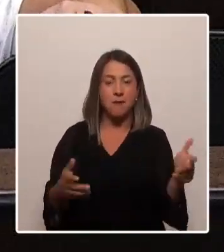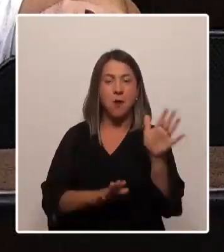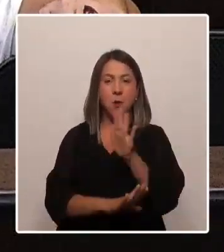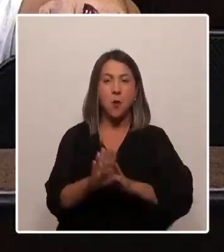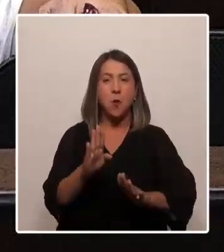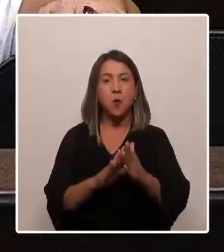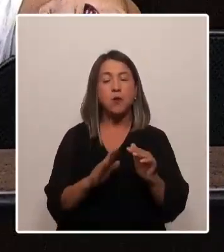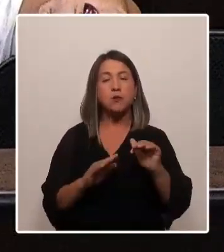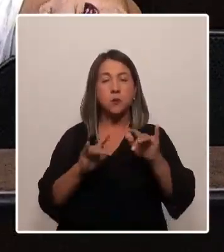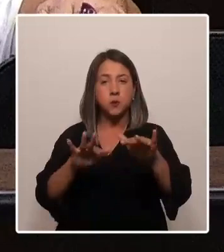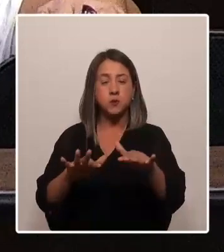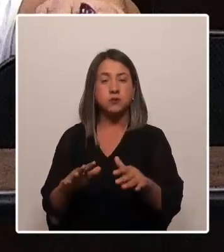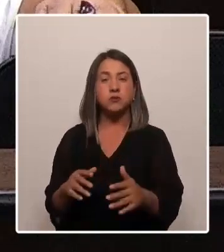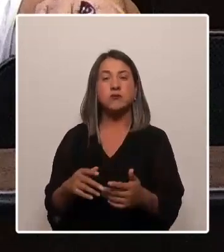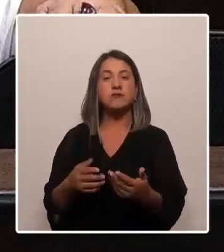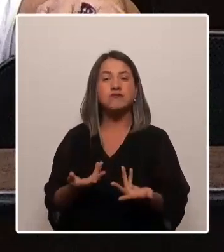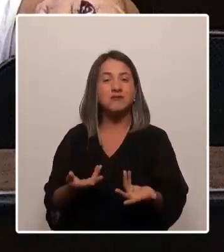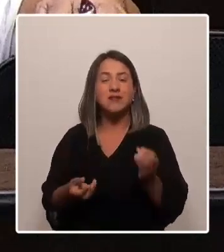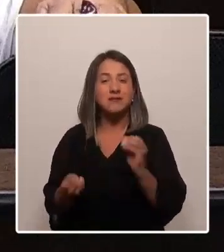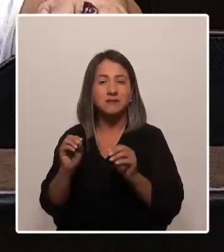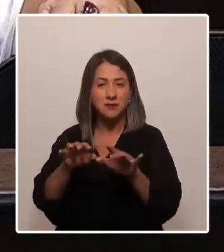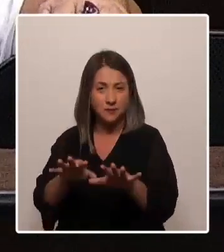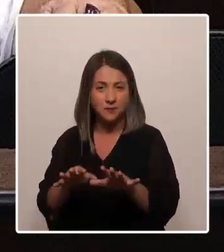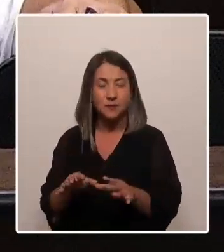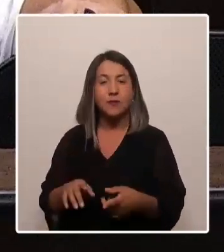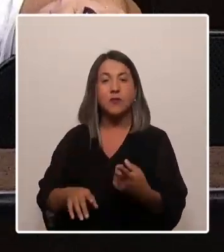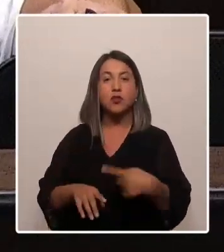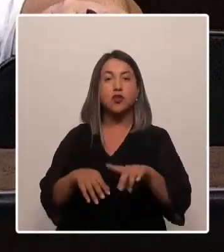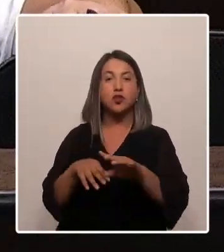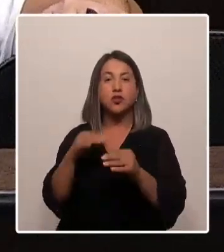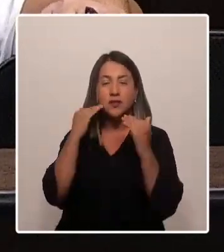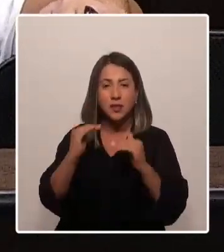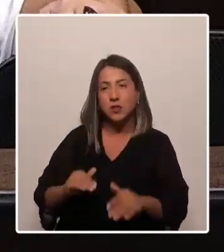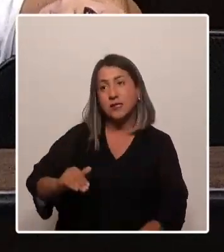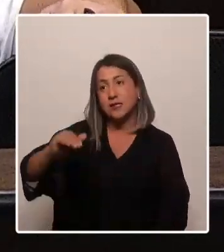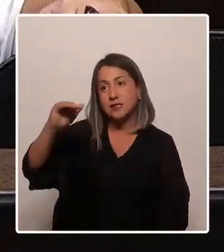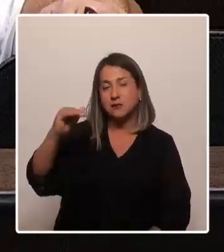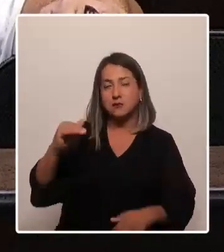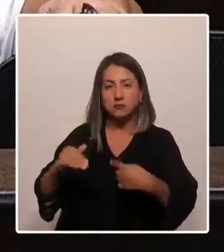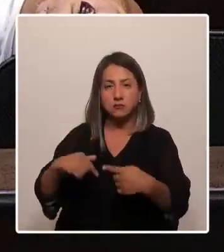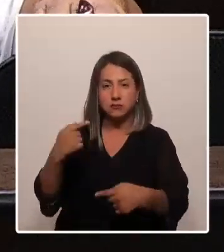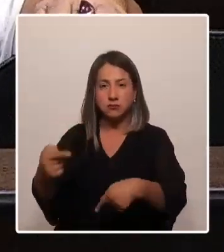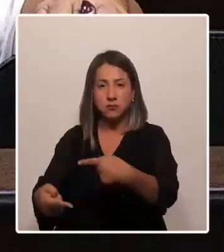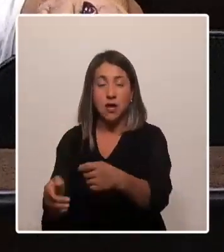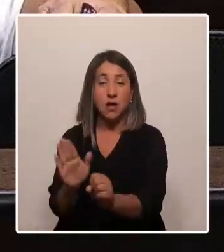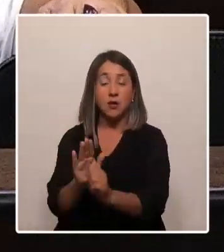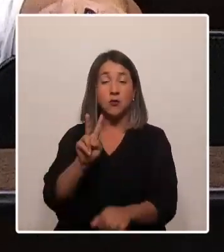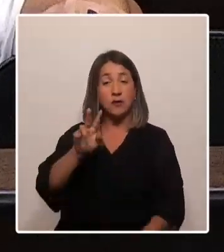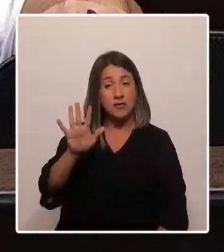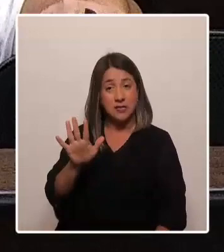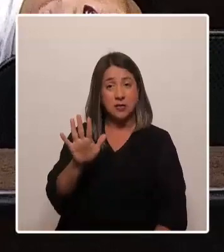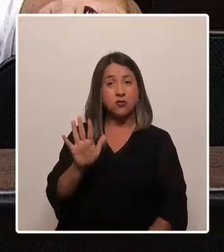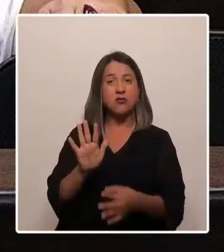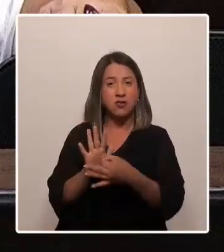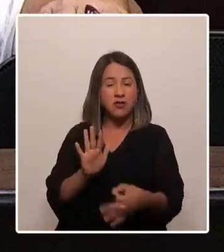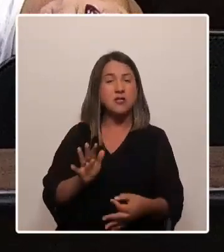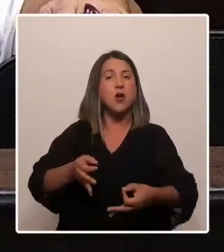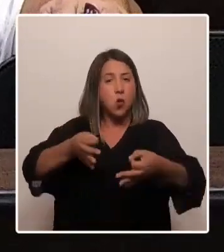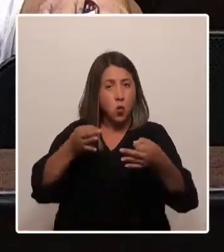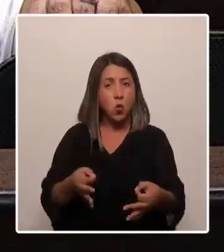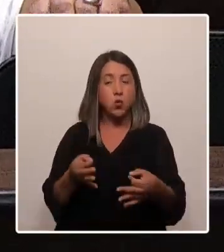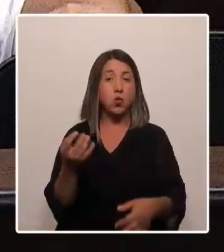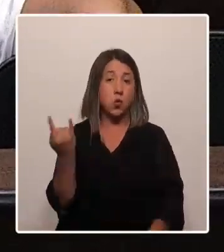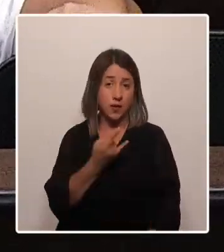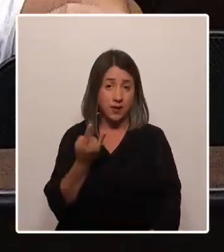generaciones futuras, a las generaciones. Reitero desde el artículo 25 lo justo que será el urgente reconocimiento a